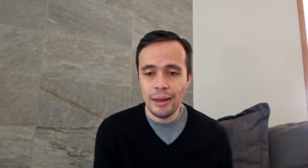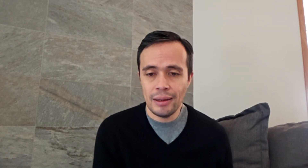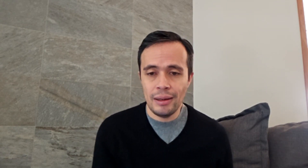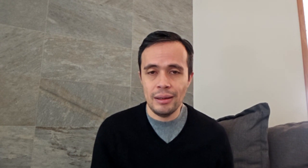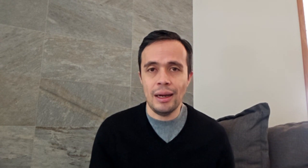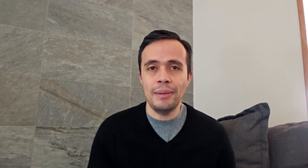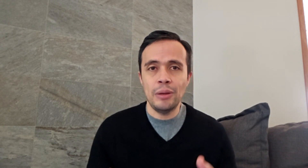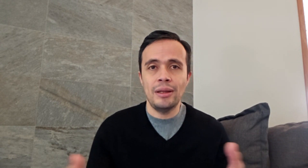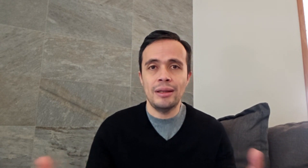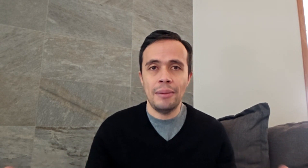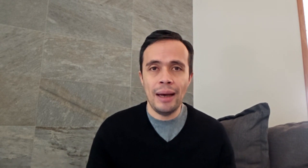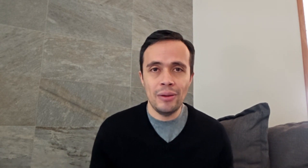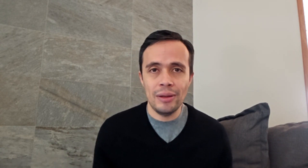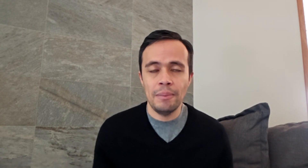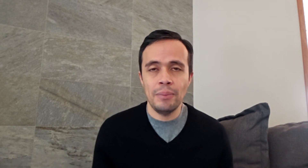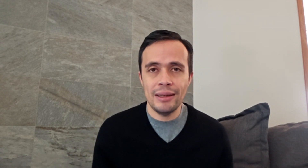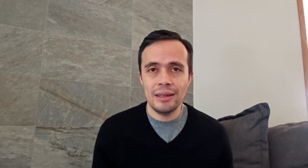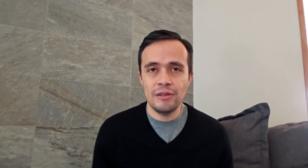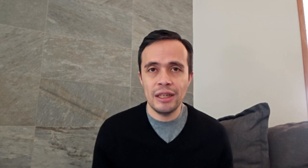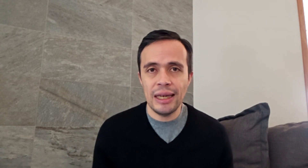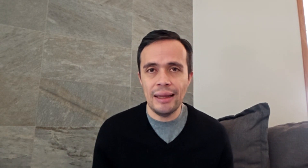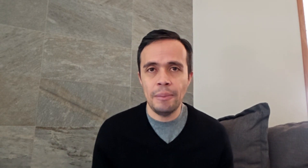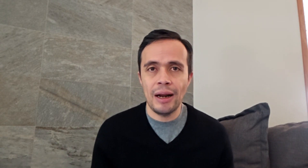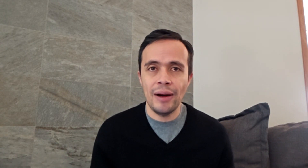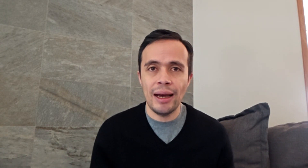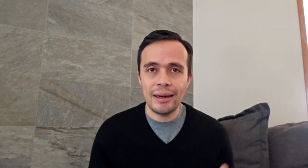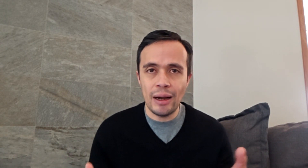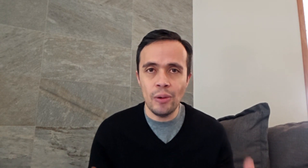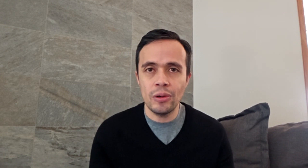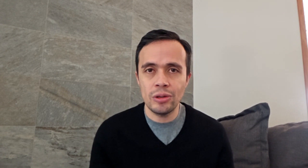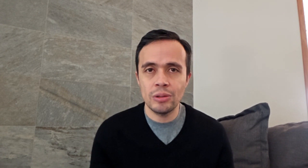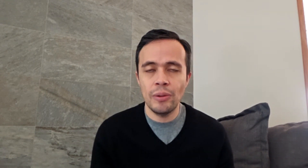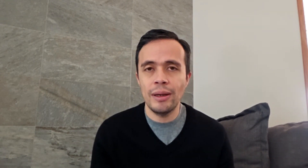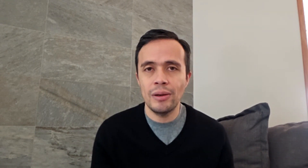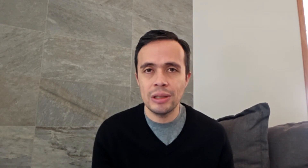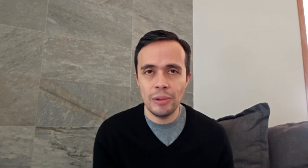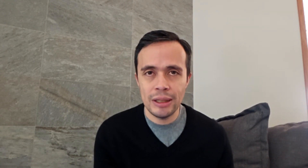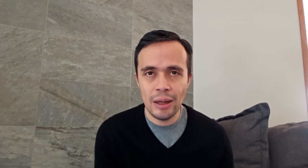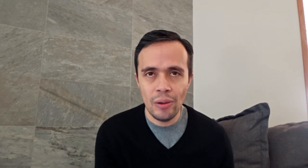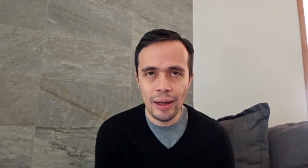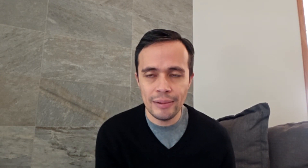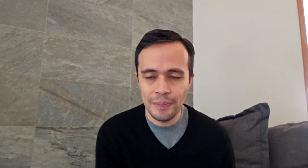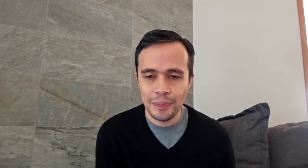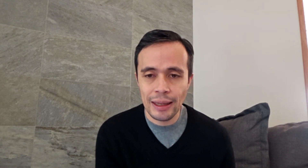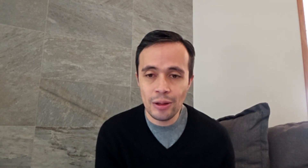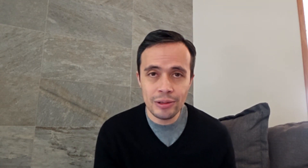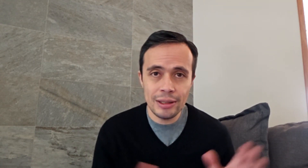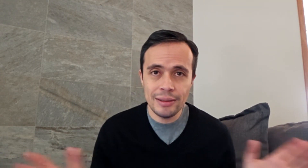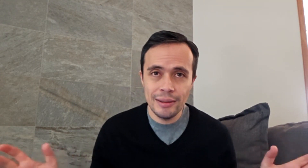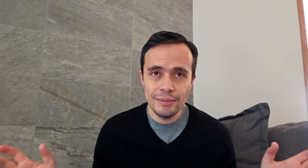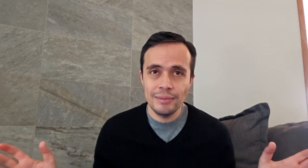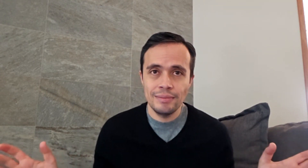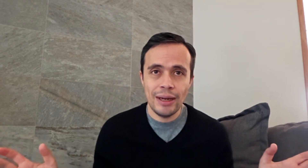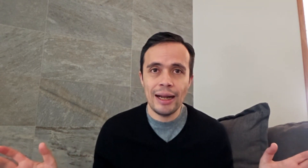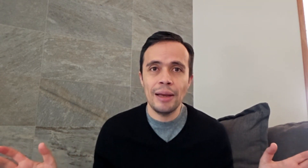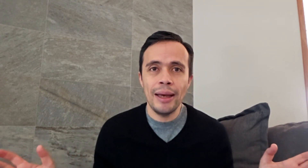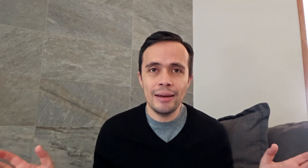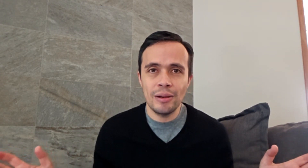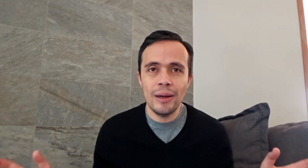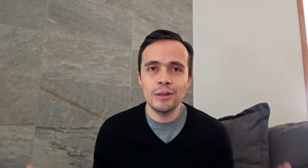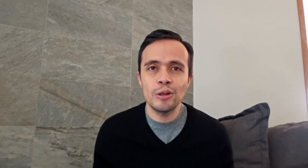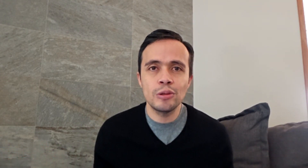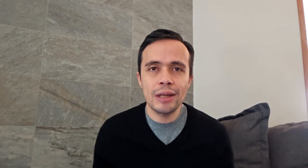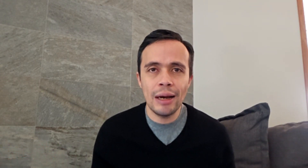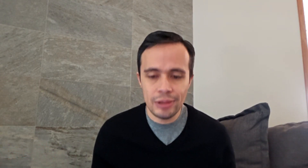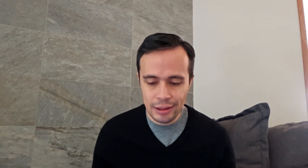de haber armado un entramado de empresas fachada para bajar recursos públicos de Whisky Lucan. Entonces, para que